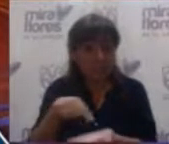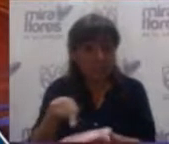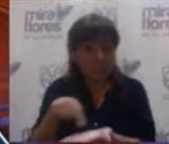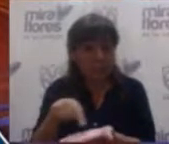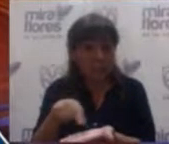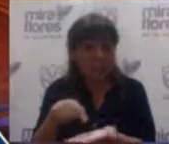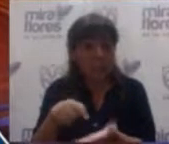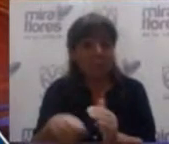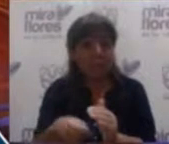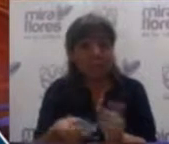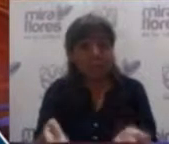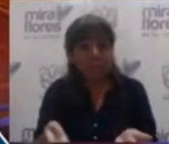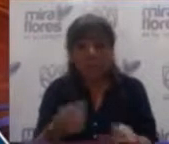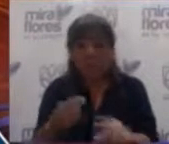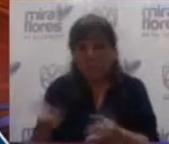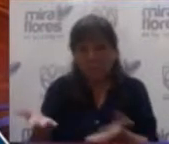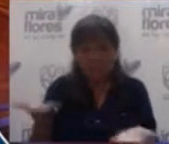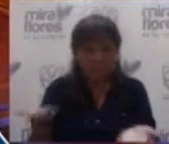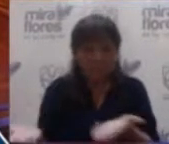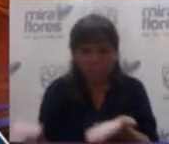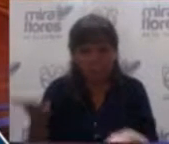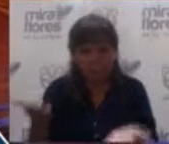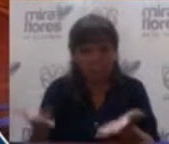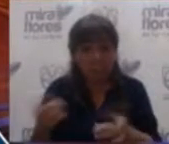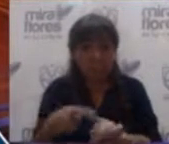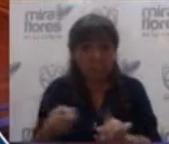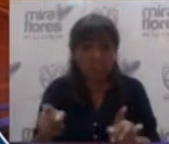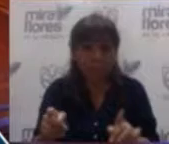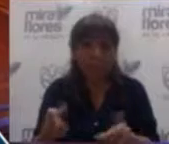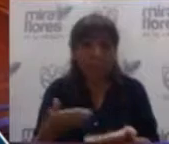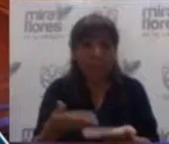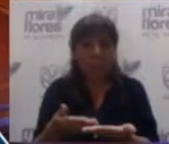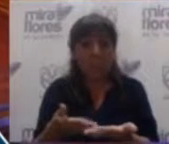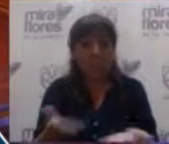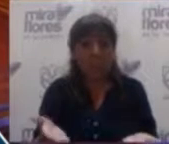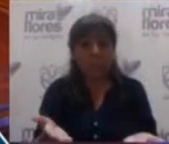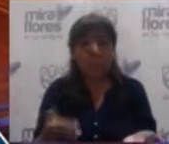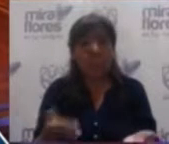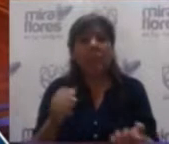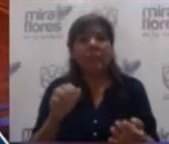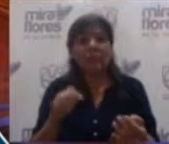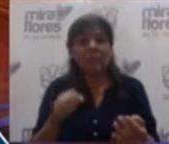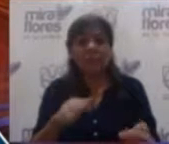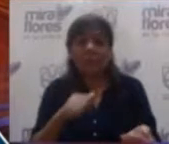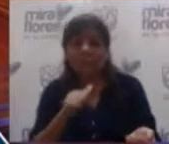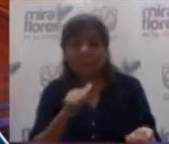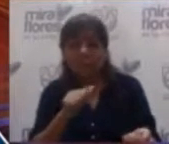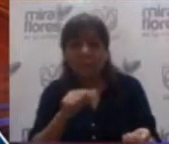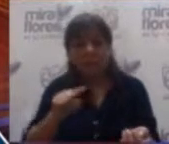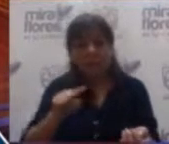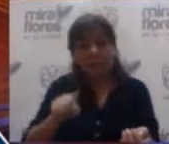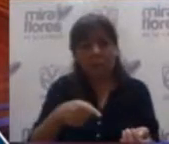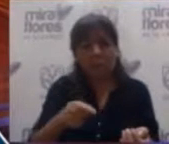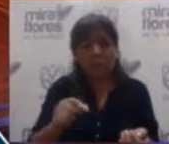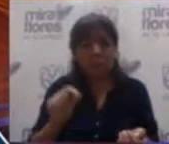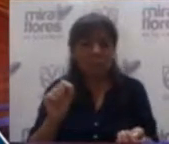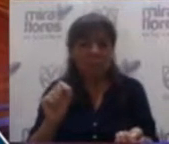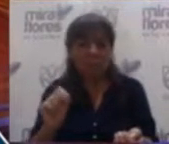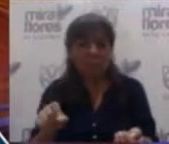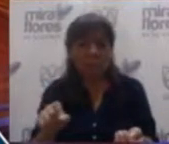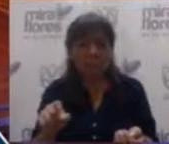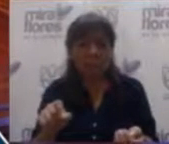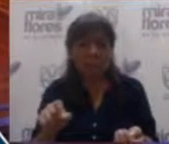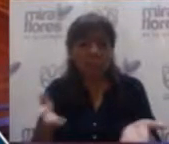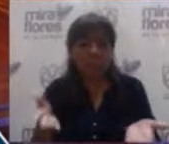Si hay alguna diferencia, eso es lo que se corregirá. Es que simplemente falta una coma, falta un punto aparte, ya cambia el